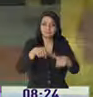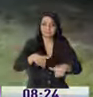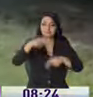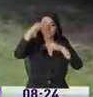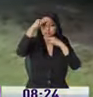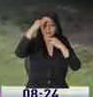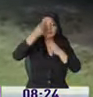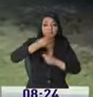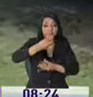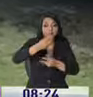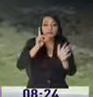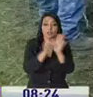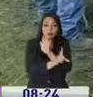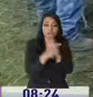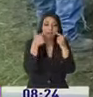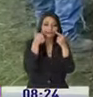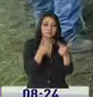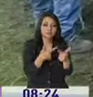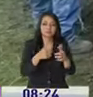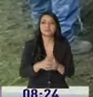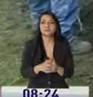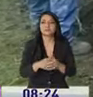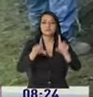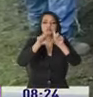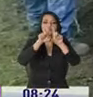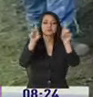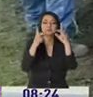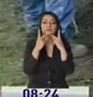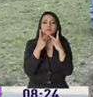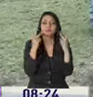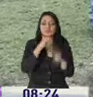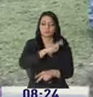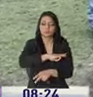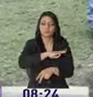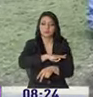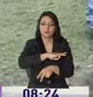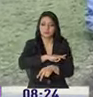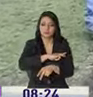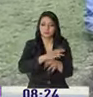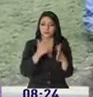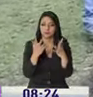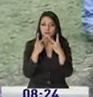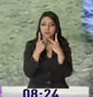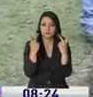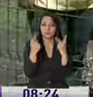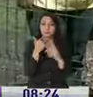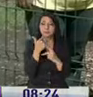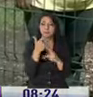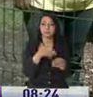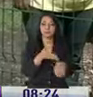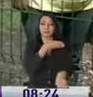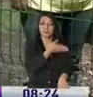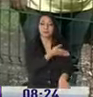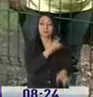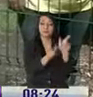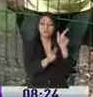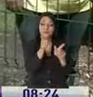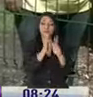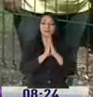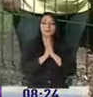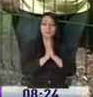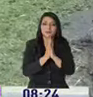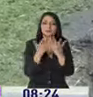en nuestro noticiero. Les contamos que la empresa pública metropolitana de movilidad y obras públicas informa que, de acuerdo al pedido ciudadano, se realizó el